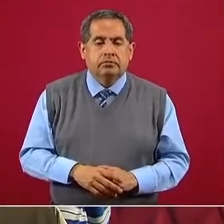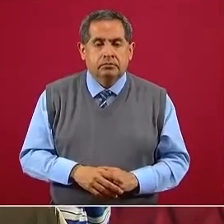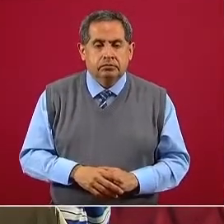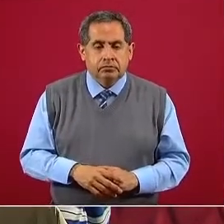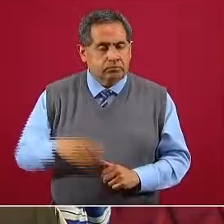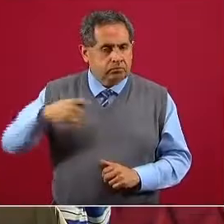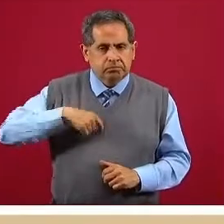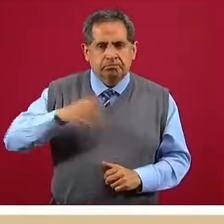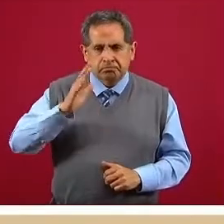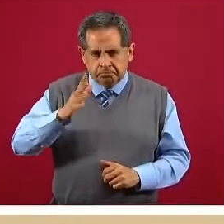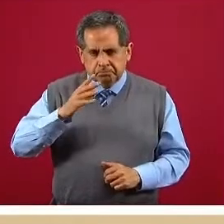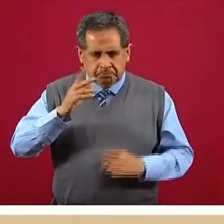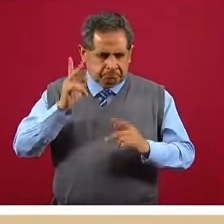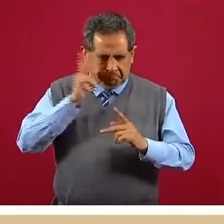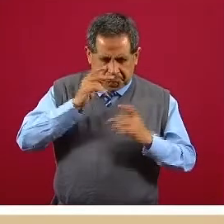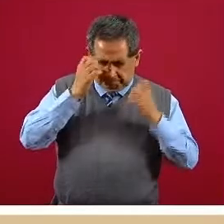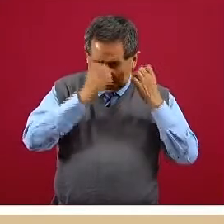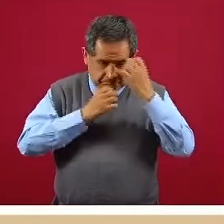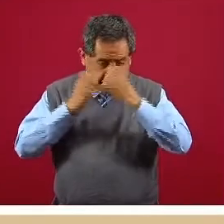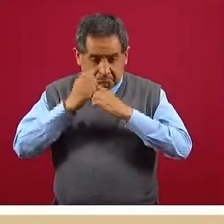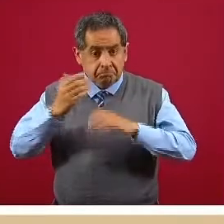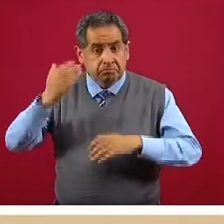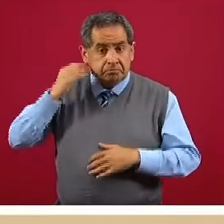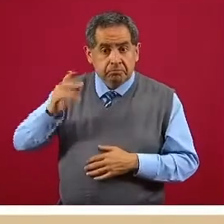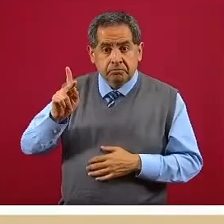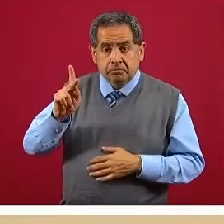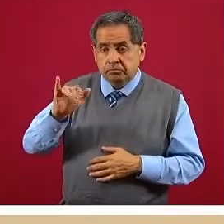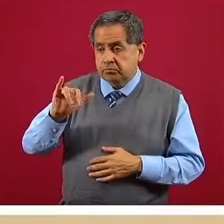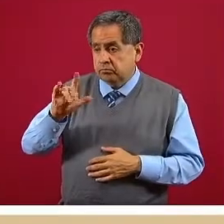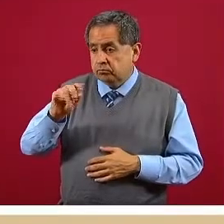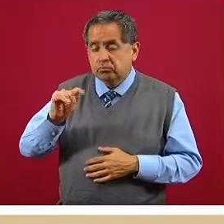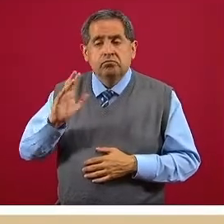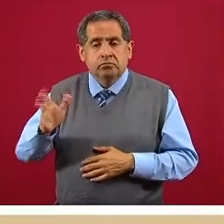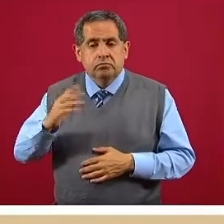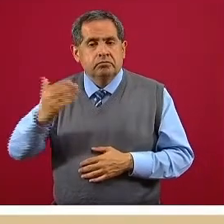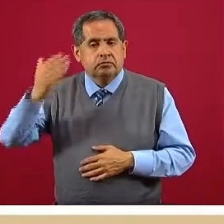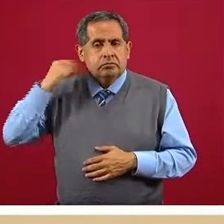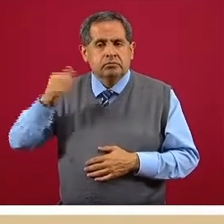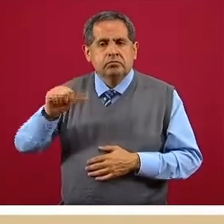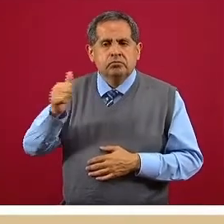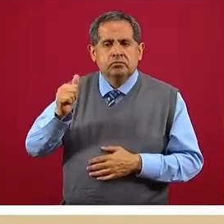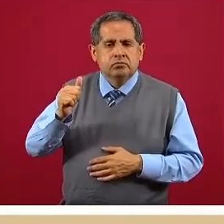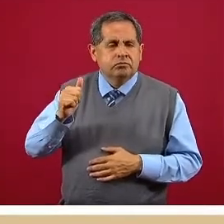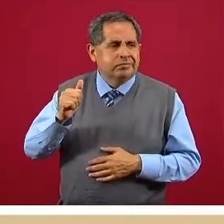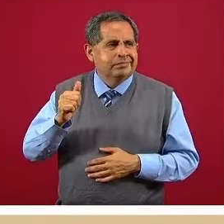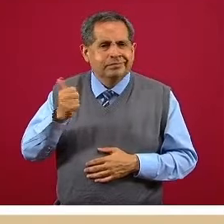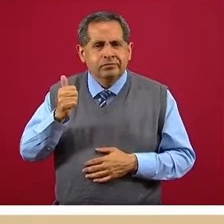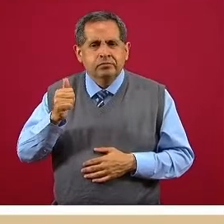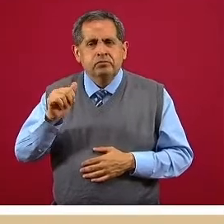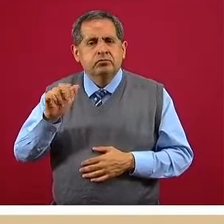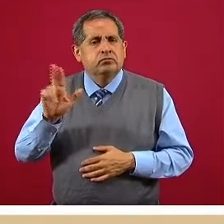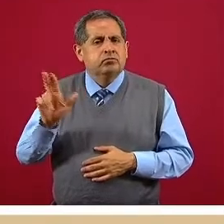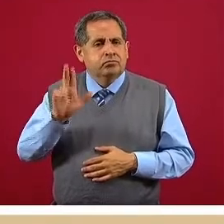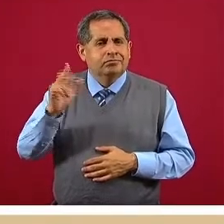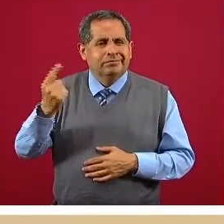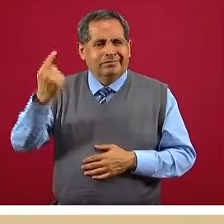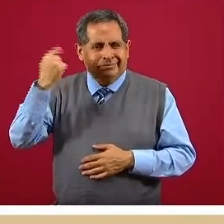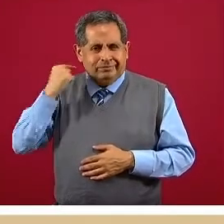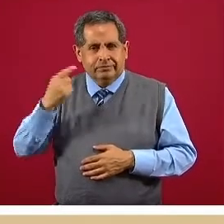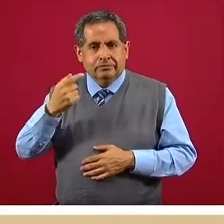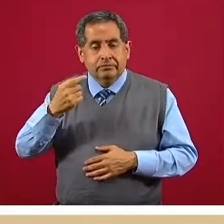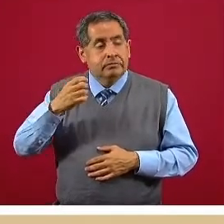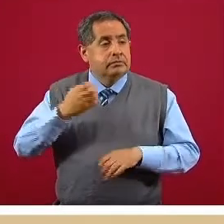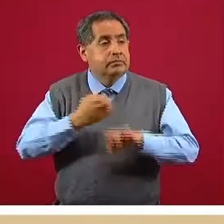Ya realizamos la prueba piloto, esta la llevamos a cabo el 11 de agosto, el martes pasado, lo hicimos en 6 localidades del